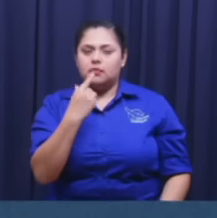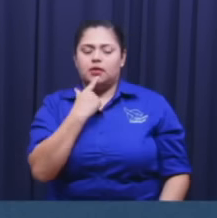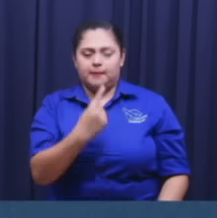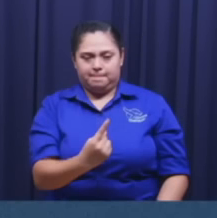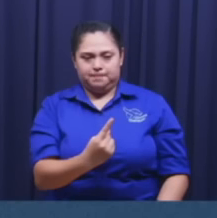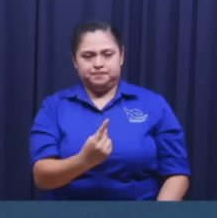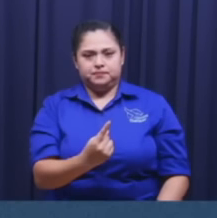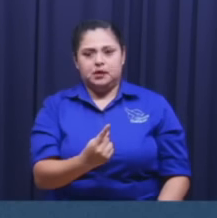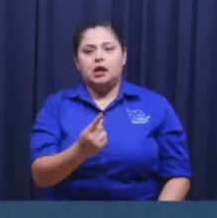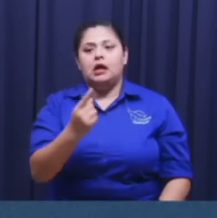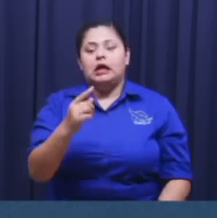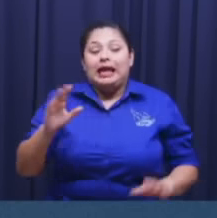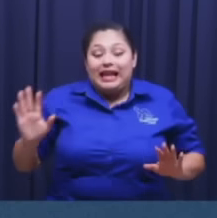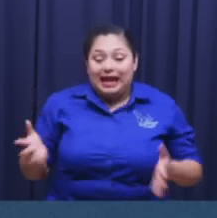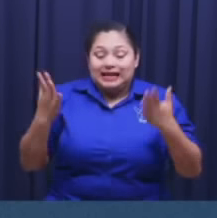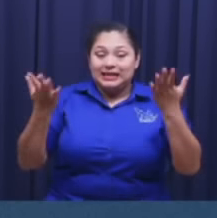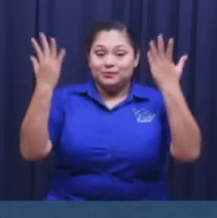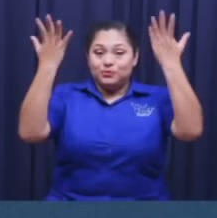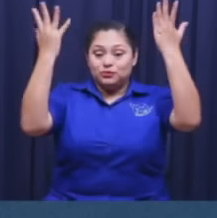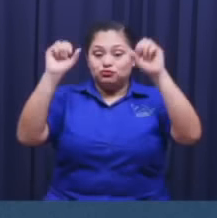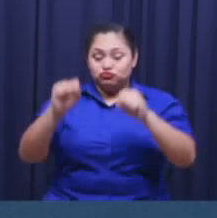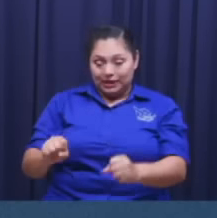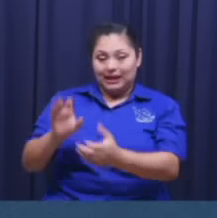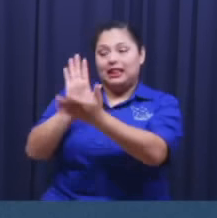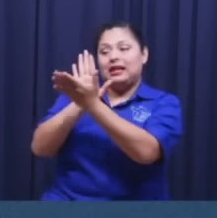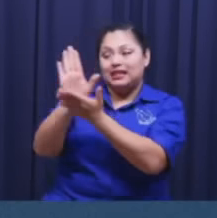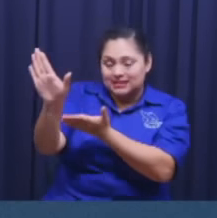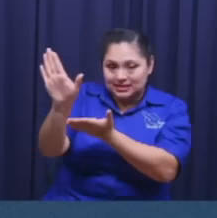diríamos que el animoso puede resistir.